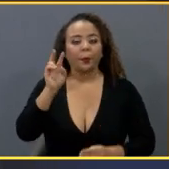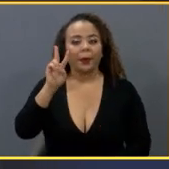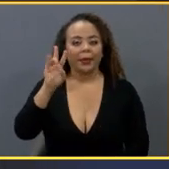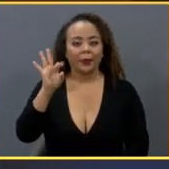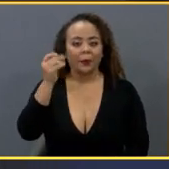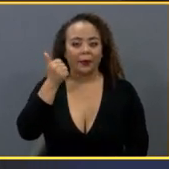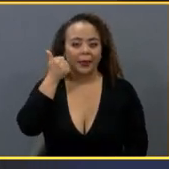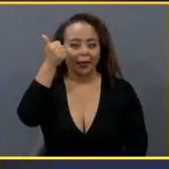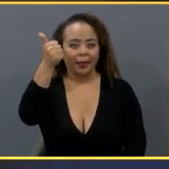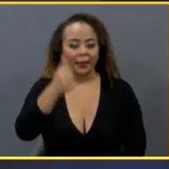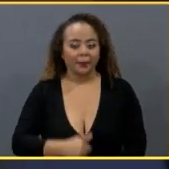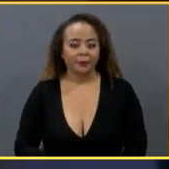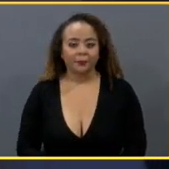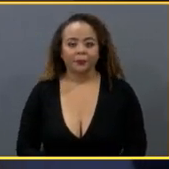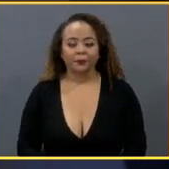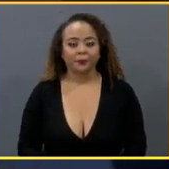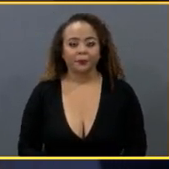Liga,